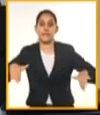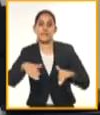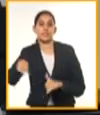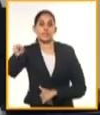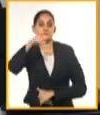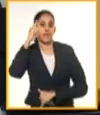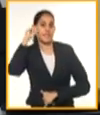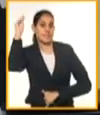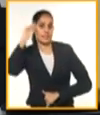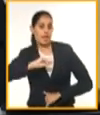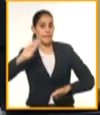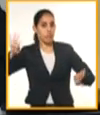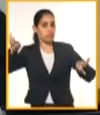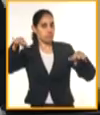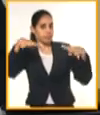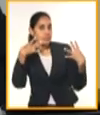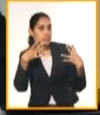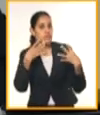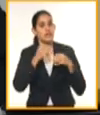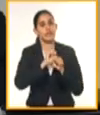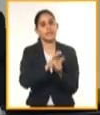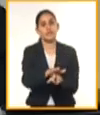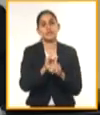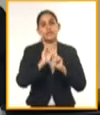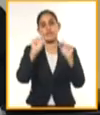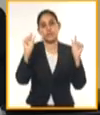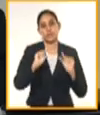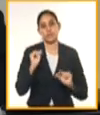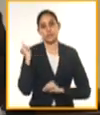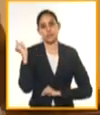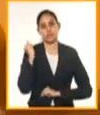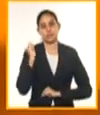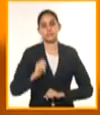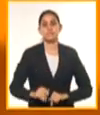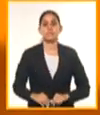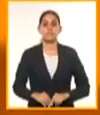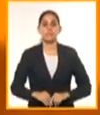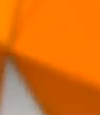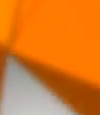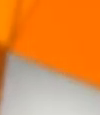hoy, pues hablemos entonces de los temas internacionales que nos convocan.